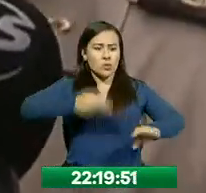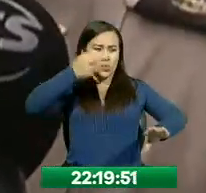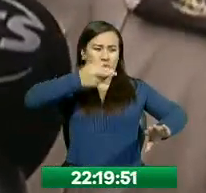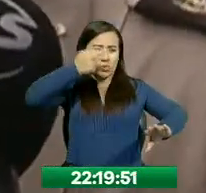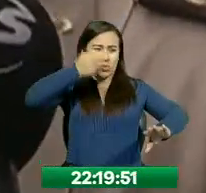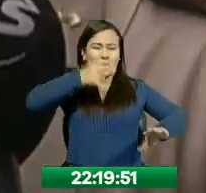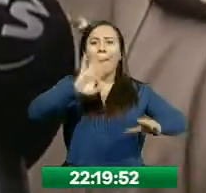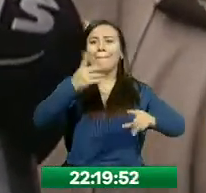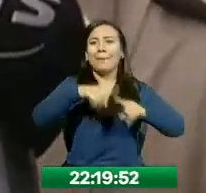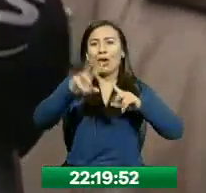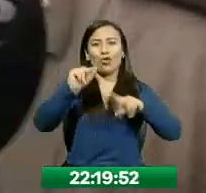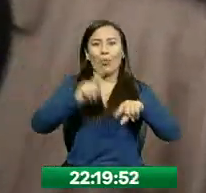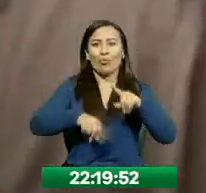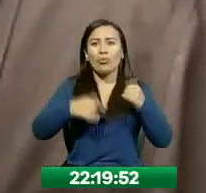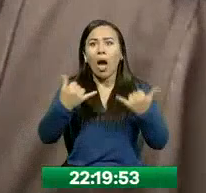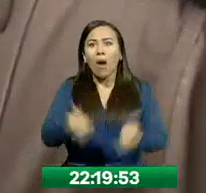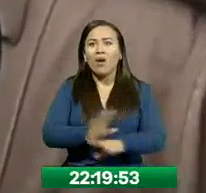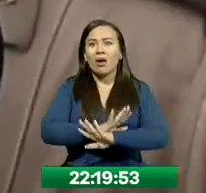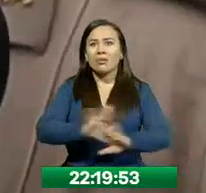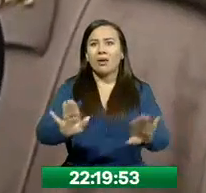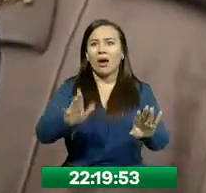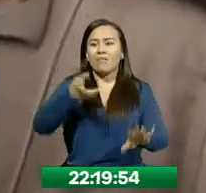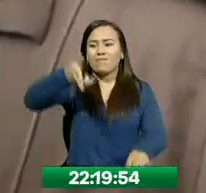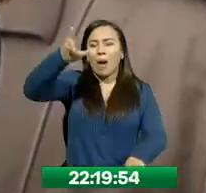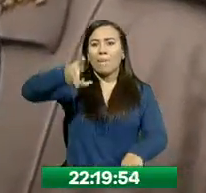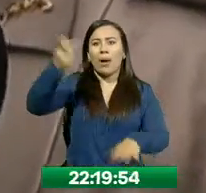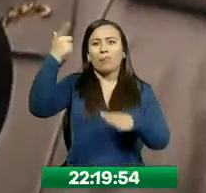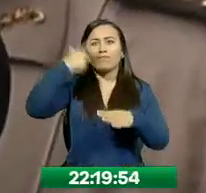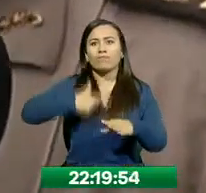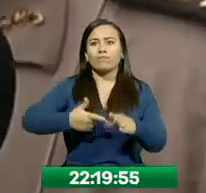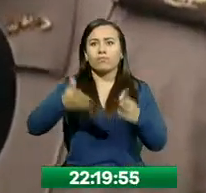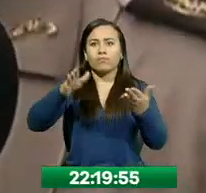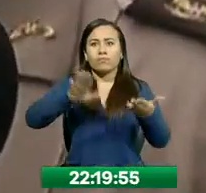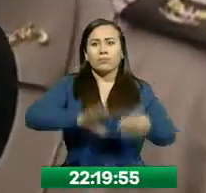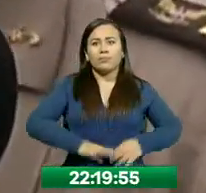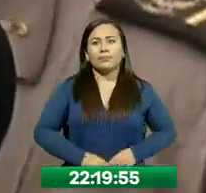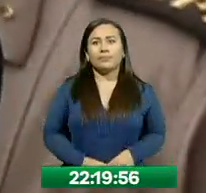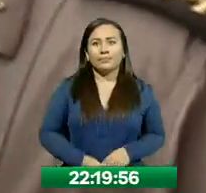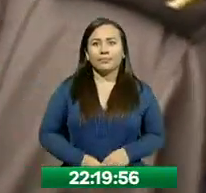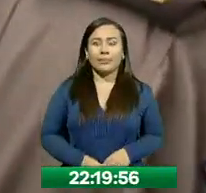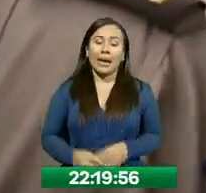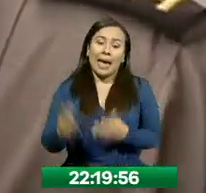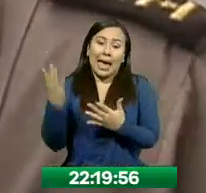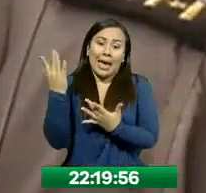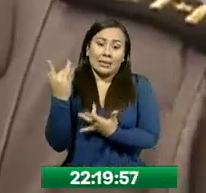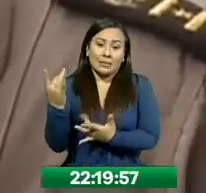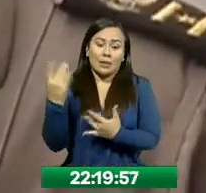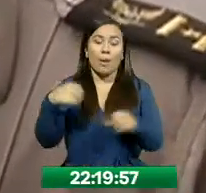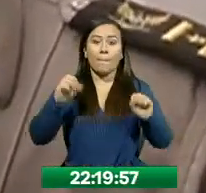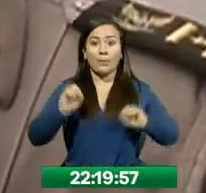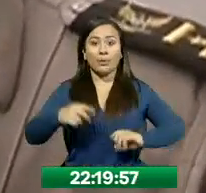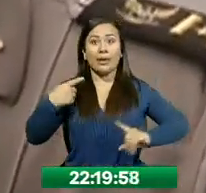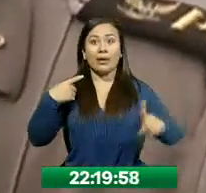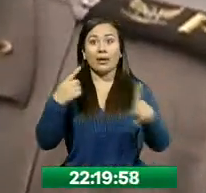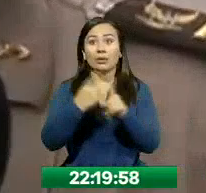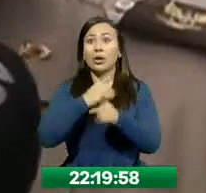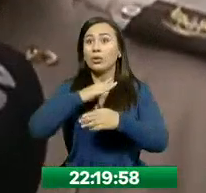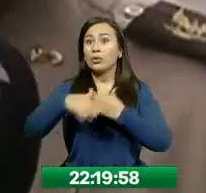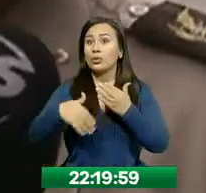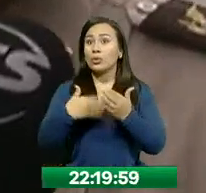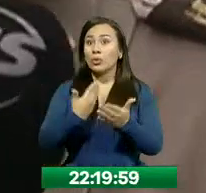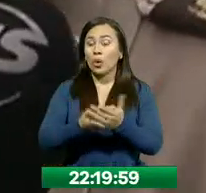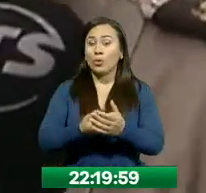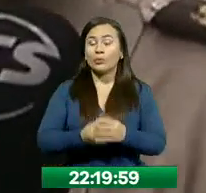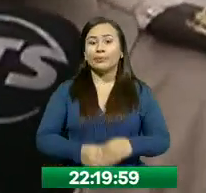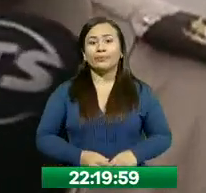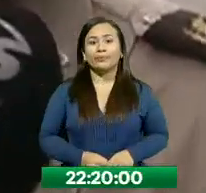tratando de ubicar el arma de fuego con que ocasionó la muerte. Esperemos que encontrar para que se conjuguen todos los elementos y